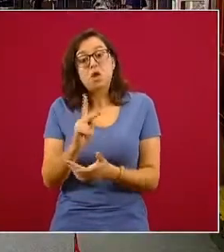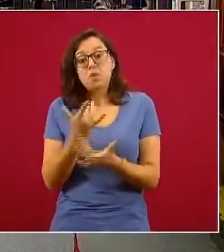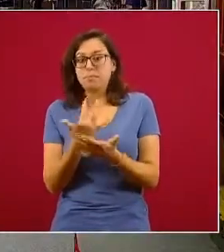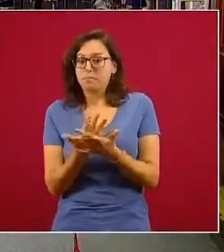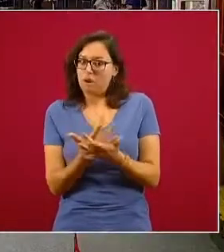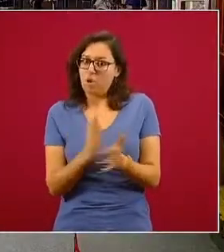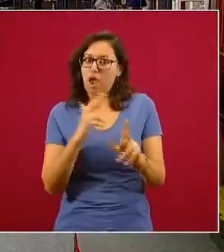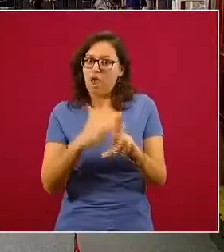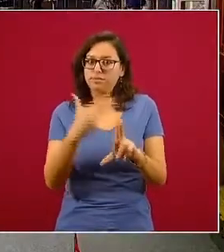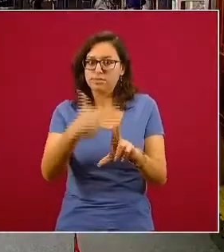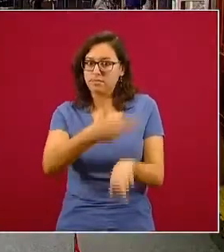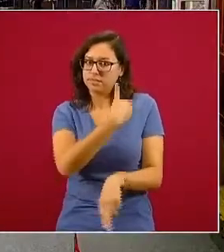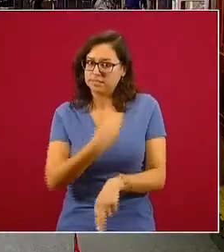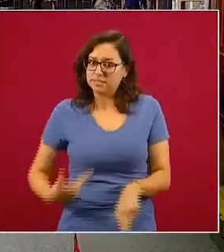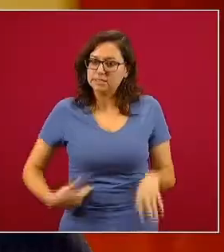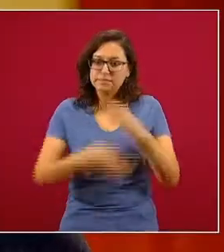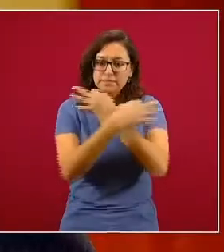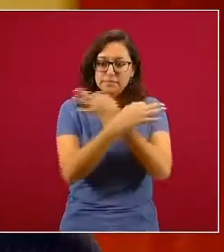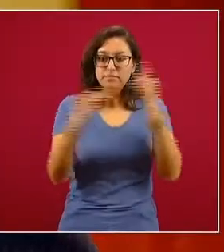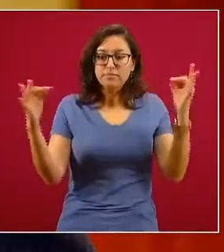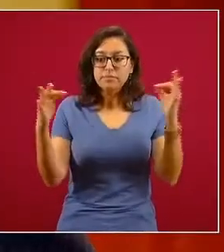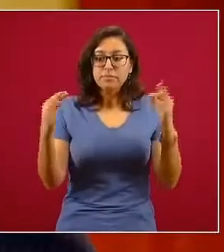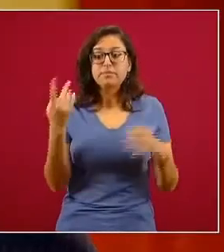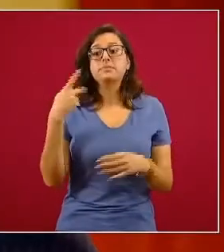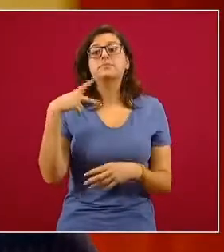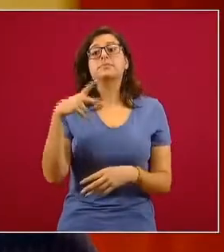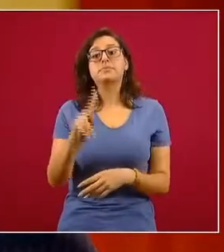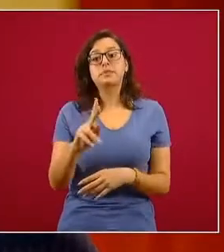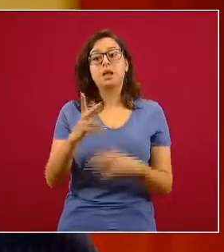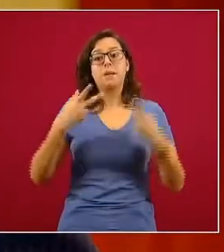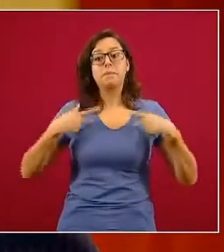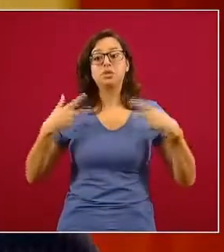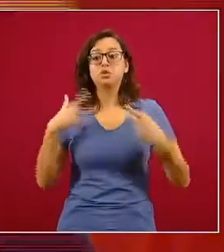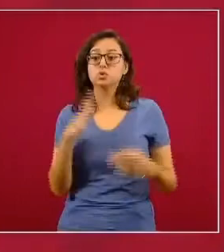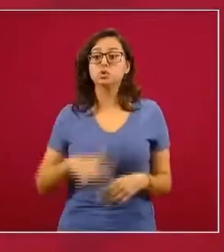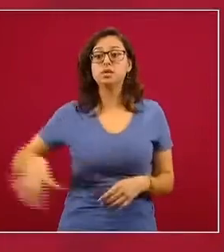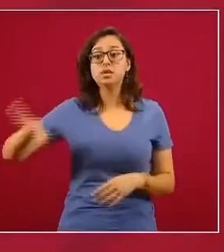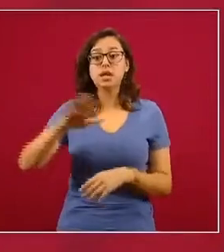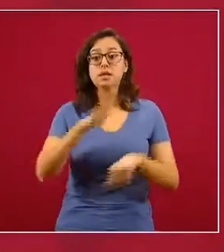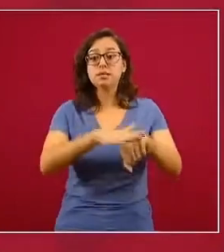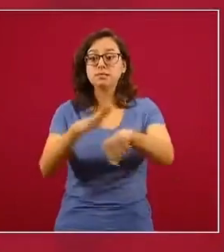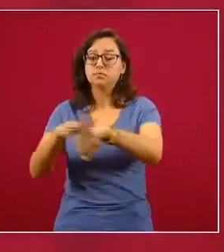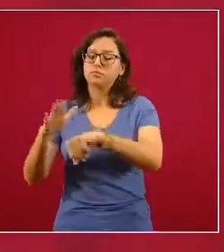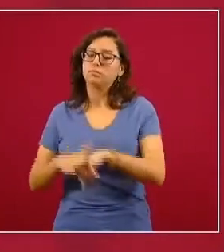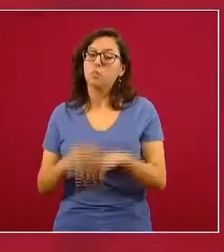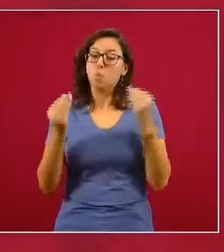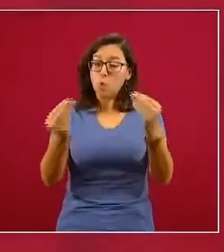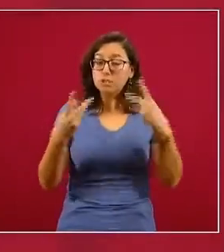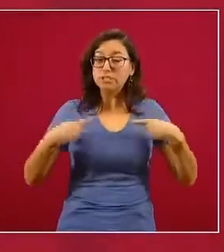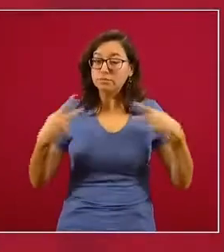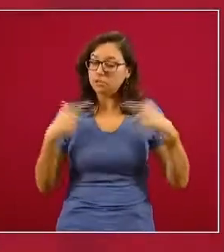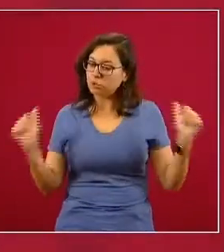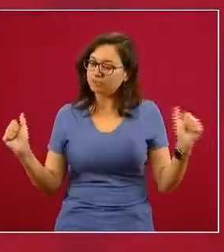puedo decir a toda la ciudadanía es que en cualquier condición lo que se recomienda es no congregarse, y ya cuando se